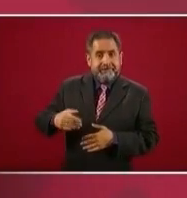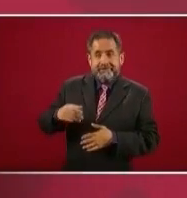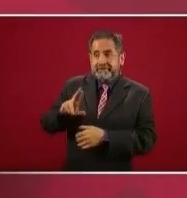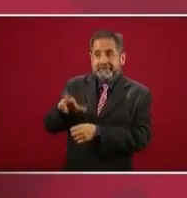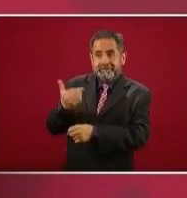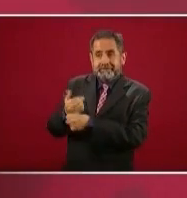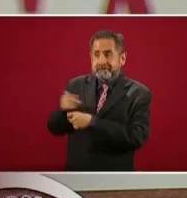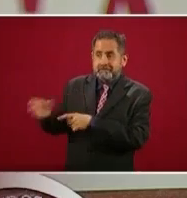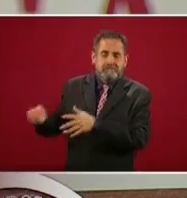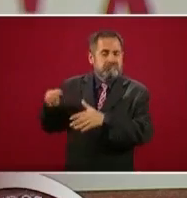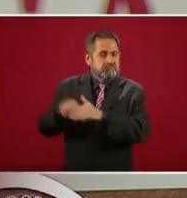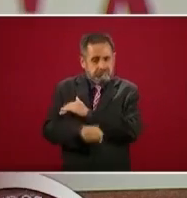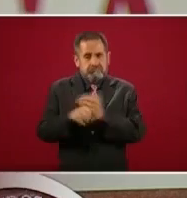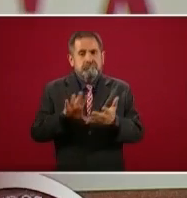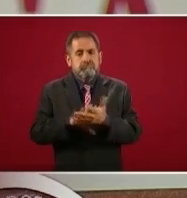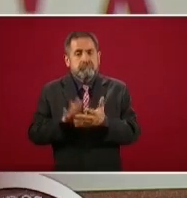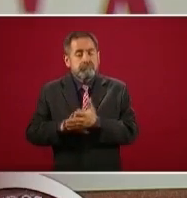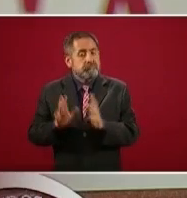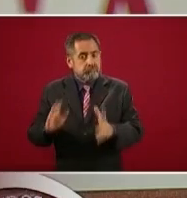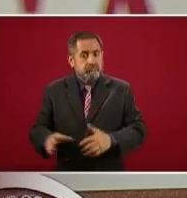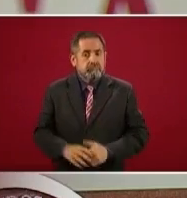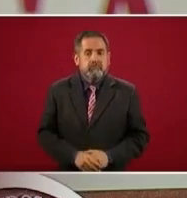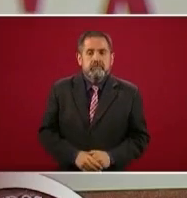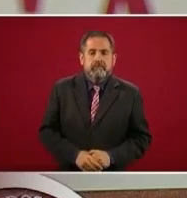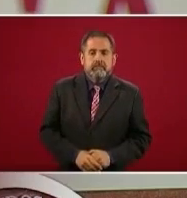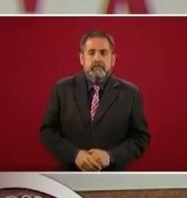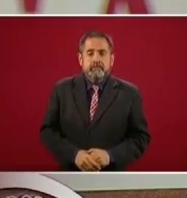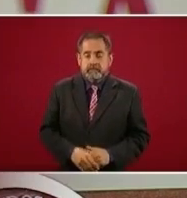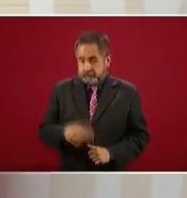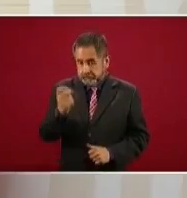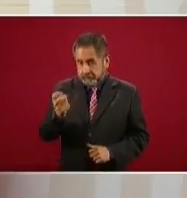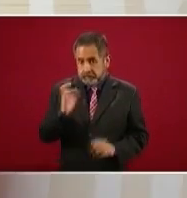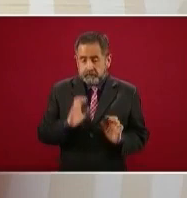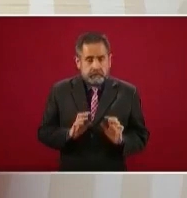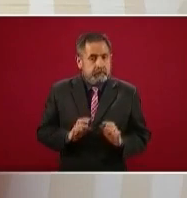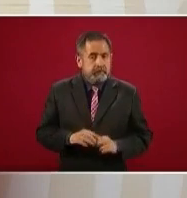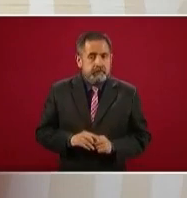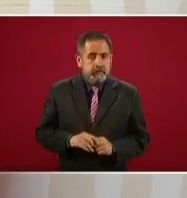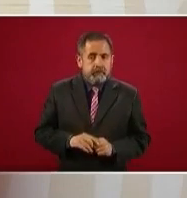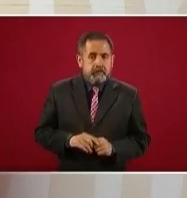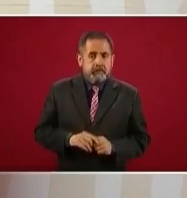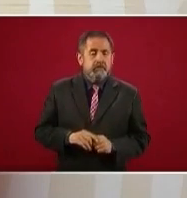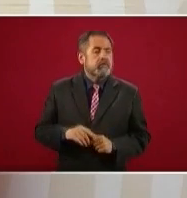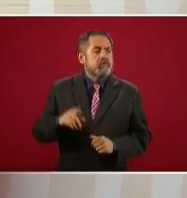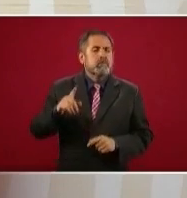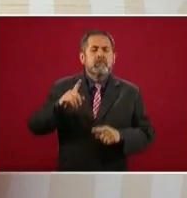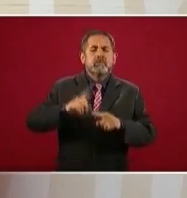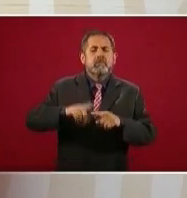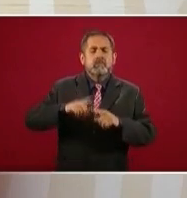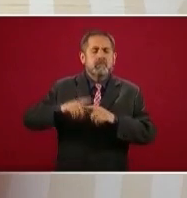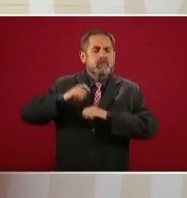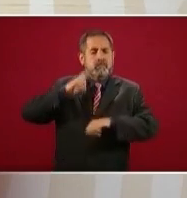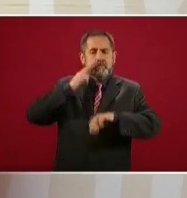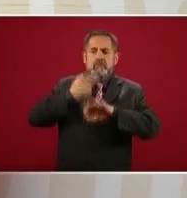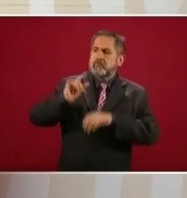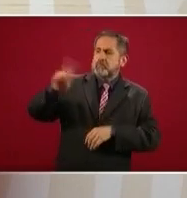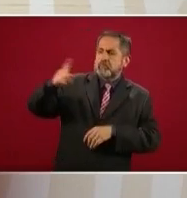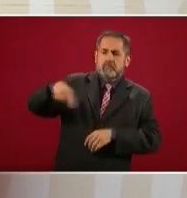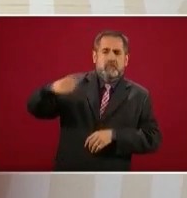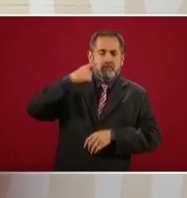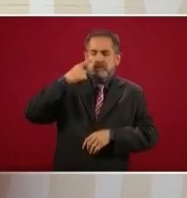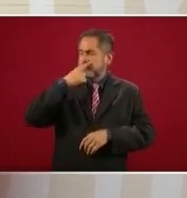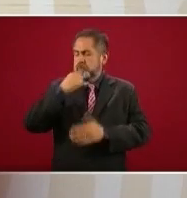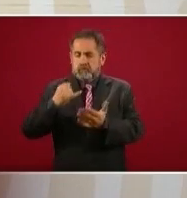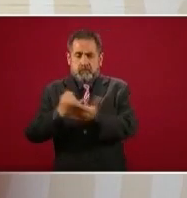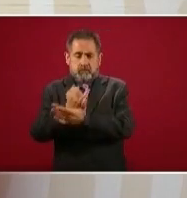asegura el presidente andrés manuel lópez obrador que la única consigna en el caso lozoya es el combate a la corrupción a señalar que lo que